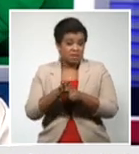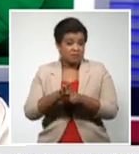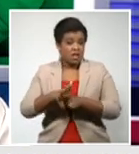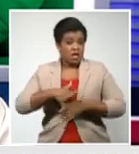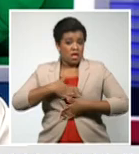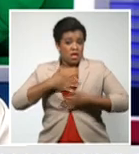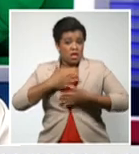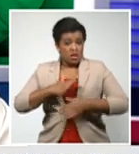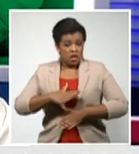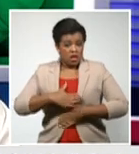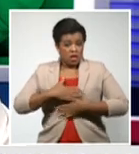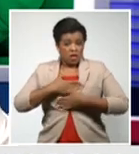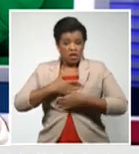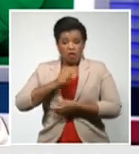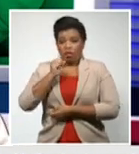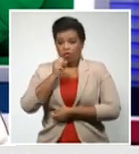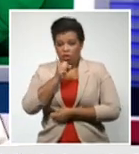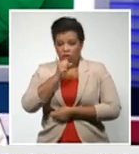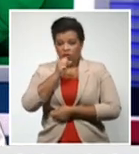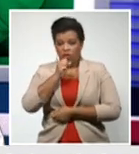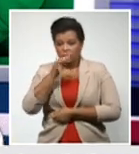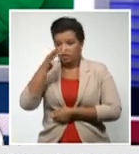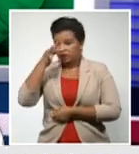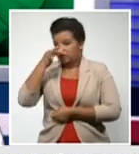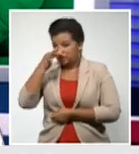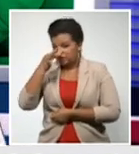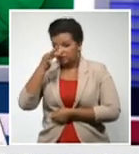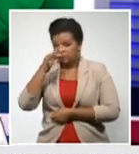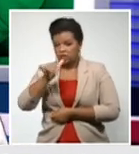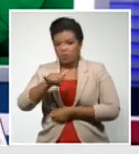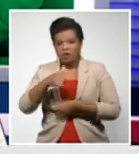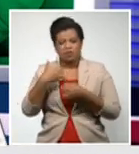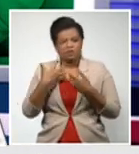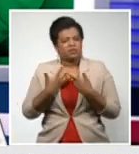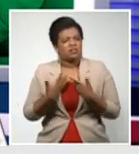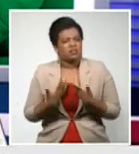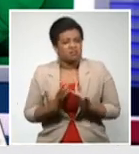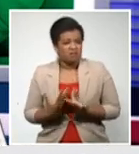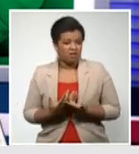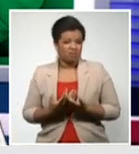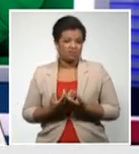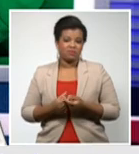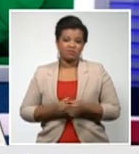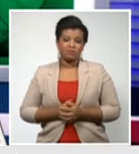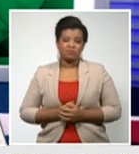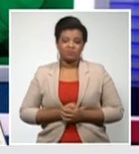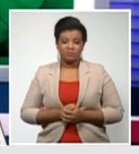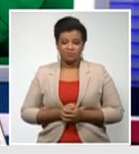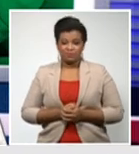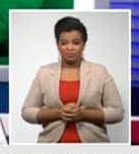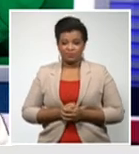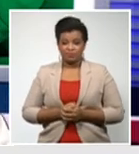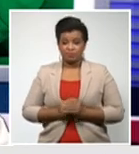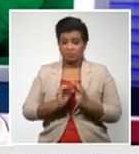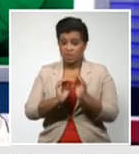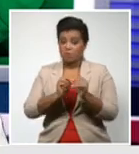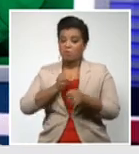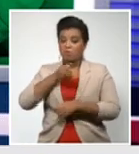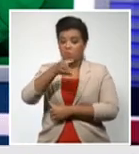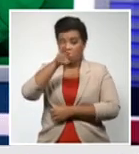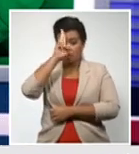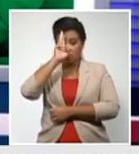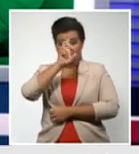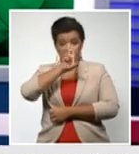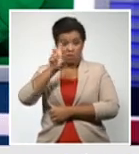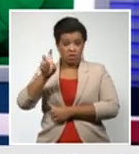tos, expectoración y un marcado decaimiento. Por eso se acudió al médico, se